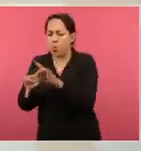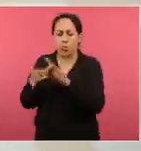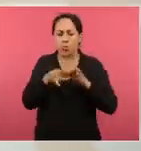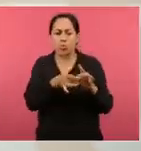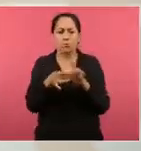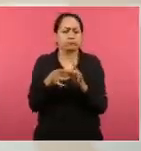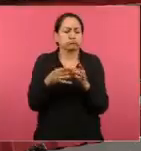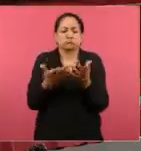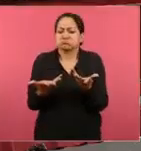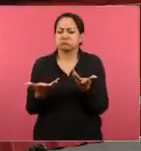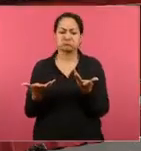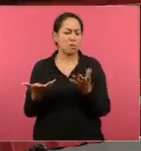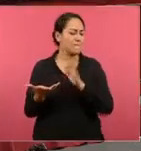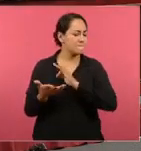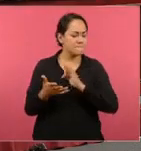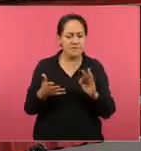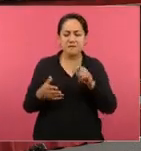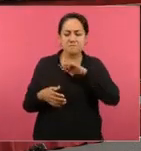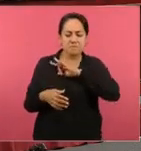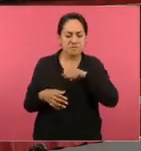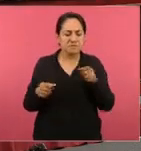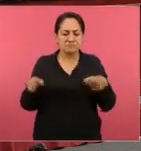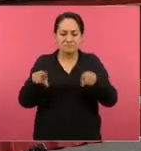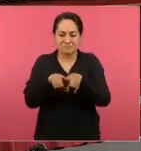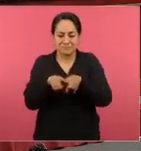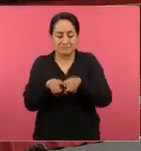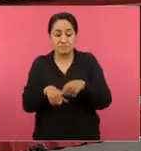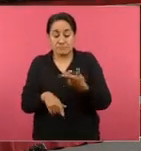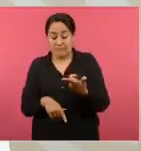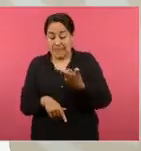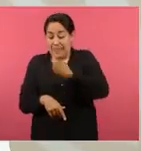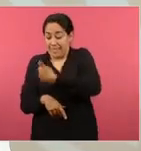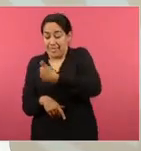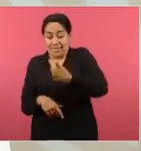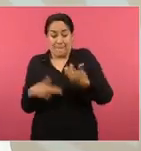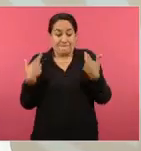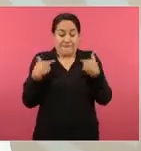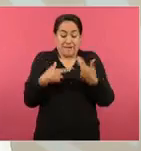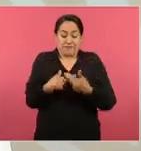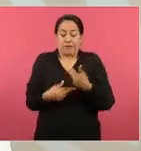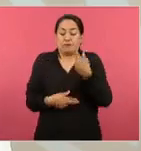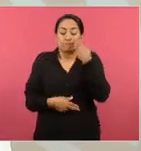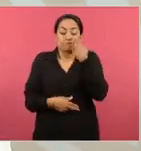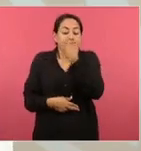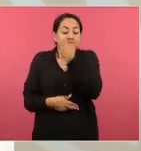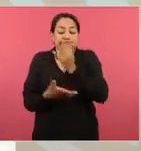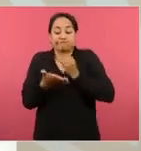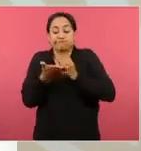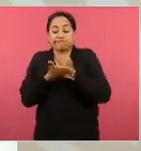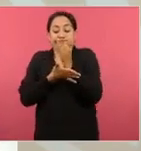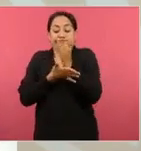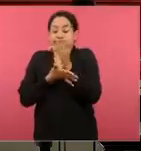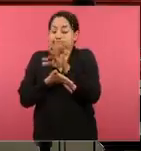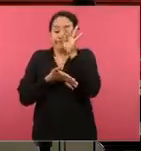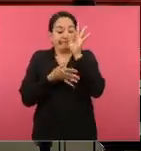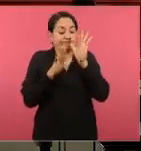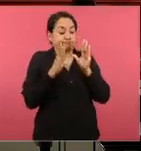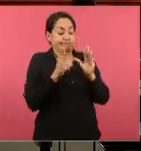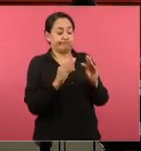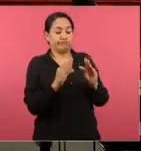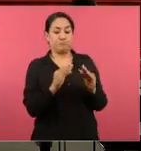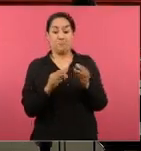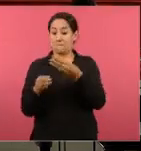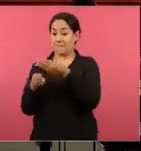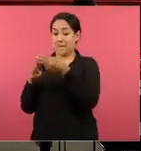marco, reitero, de la autonomía docente y de la autonomía profesional. En cuanto a los materiales, ¿usted contesta?